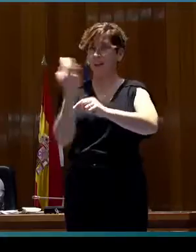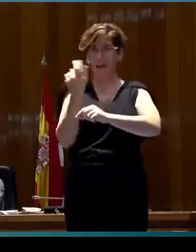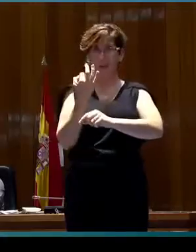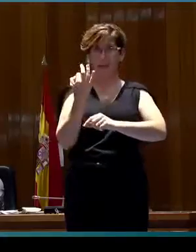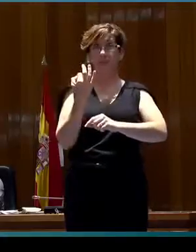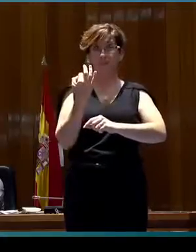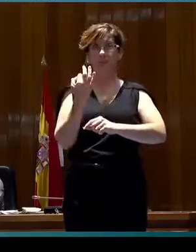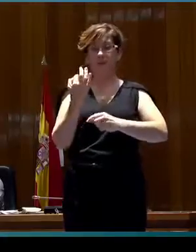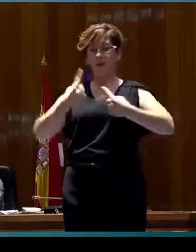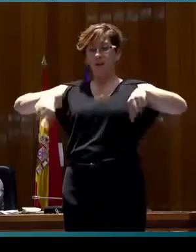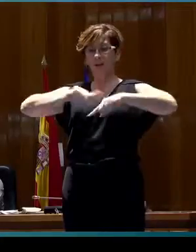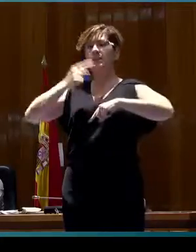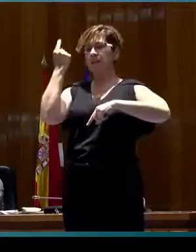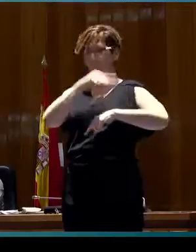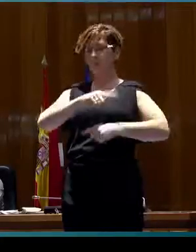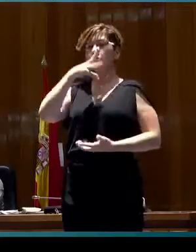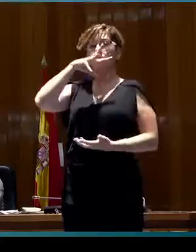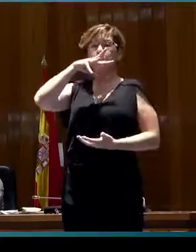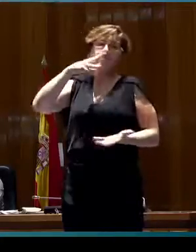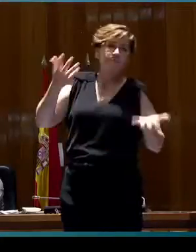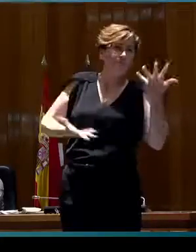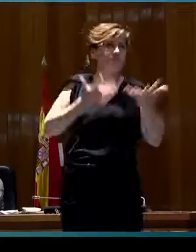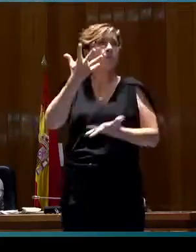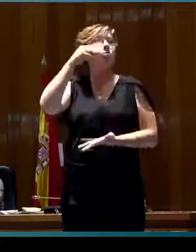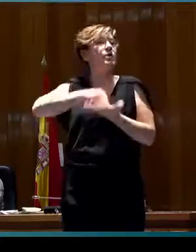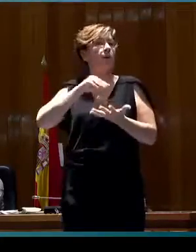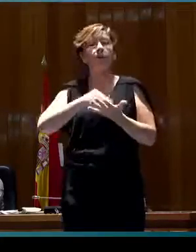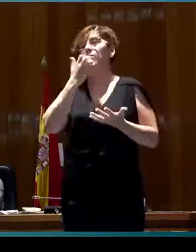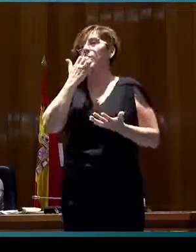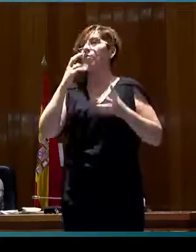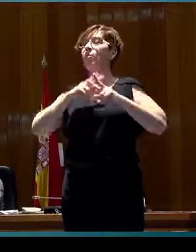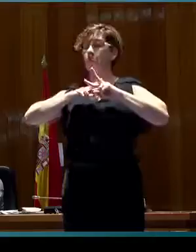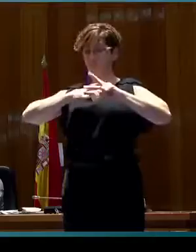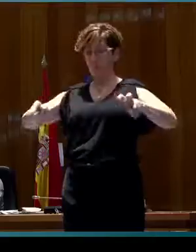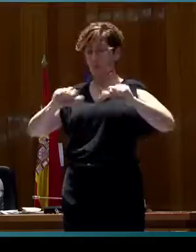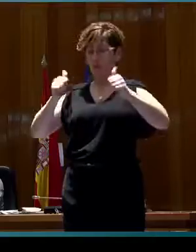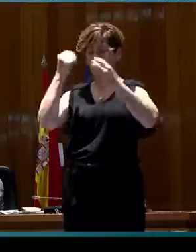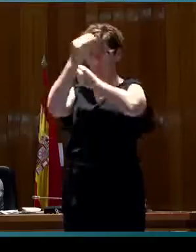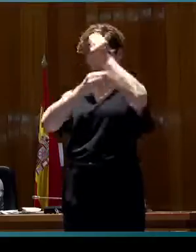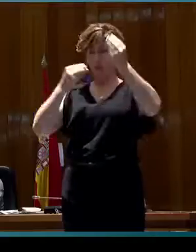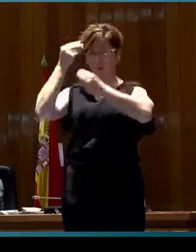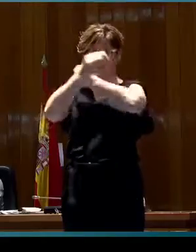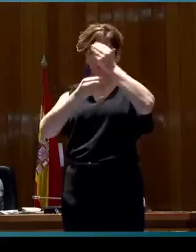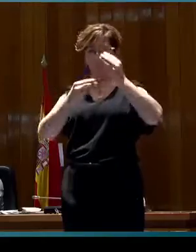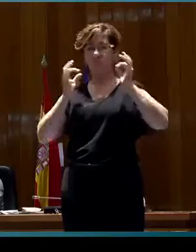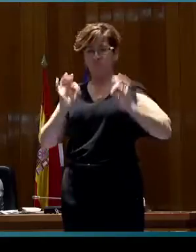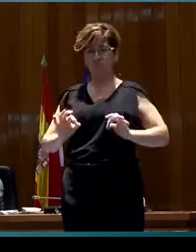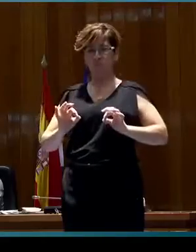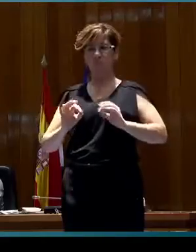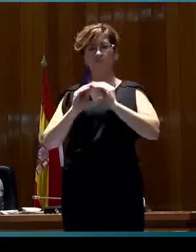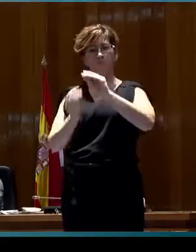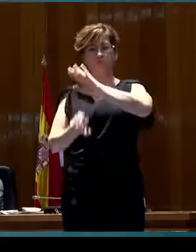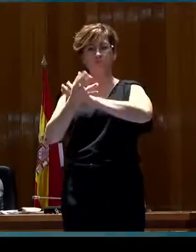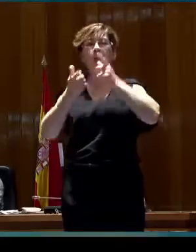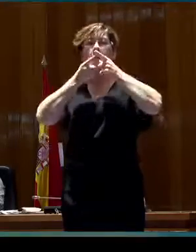Consideramos que, igual que nos equivocamos una vez al principio cuando nos planteamos hacer la lingüística de las lenguas de